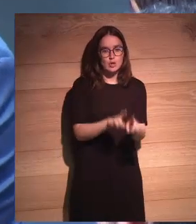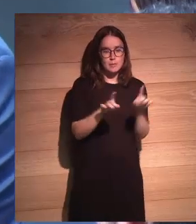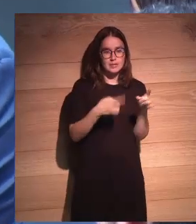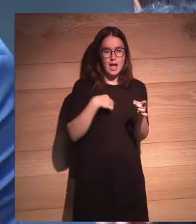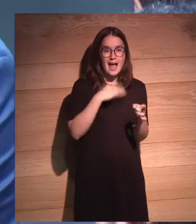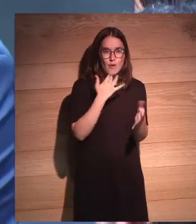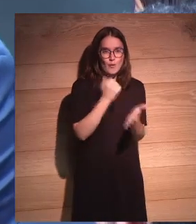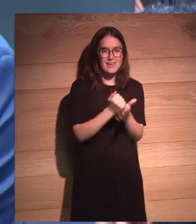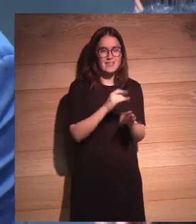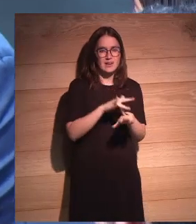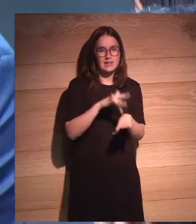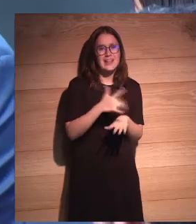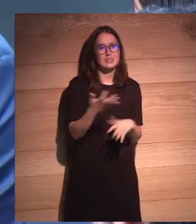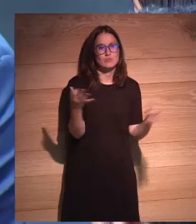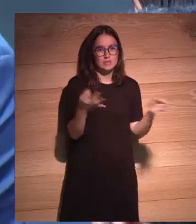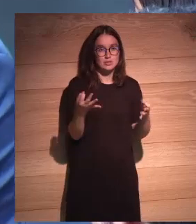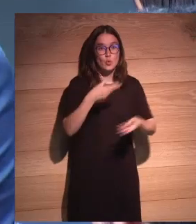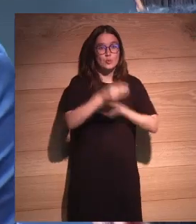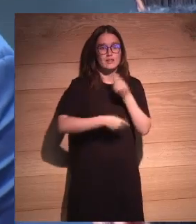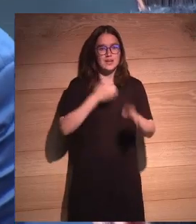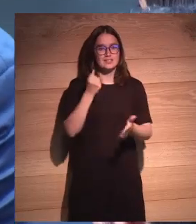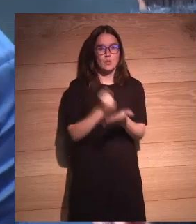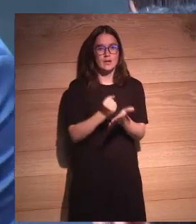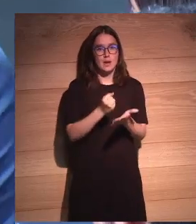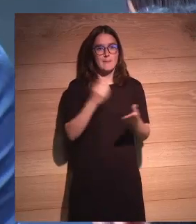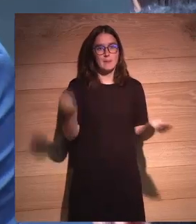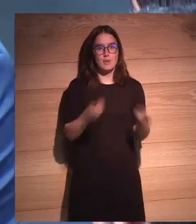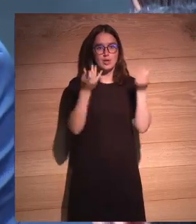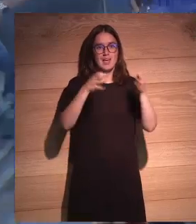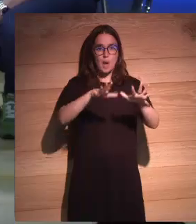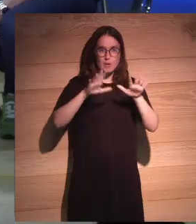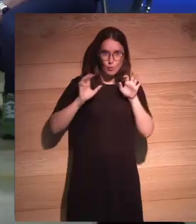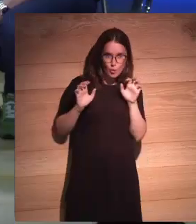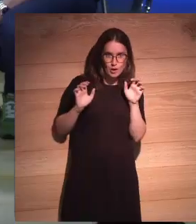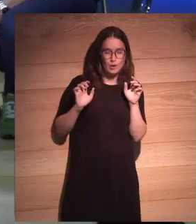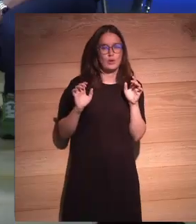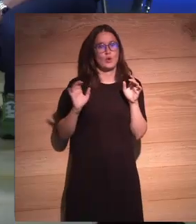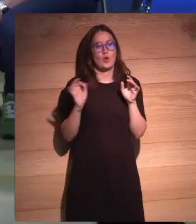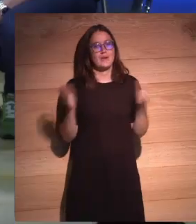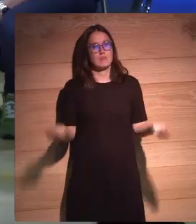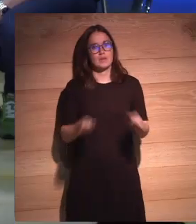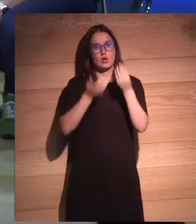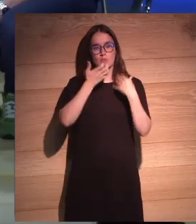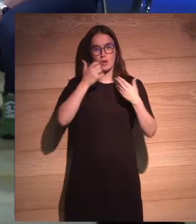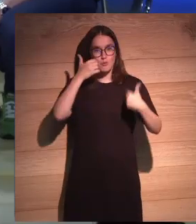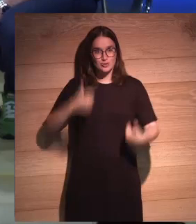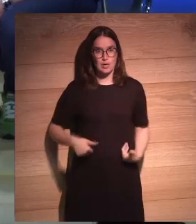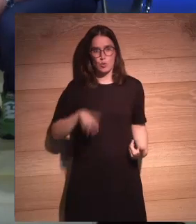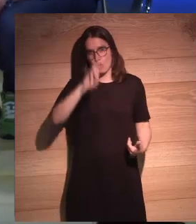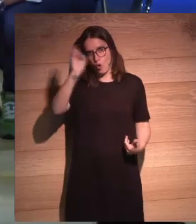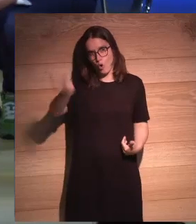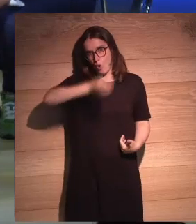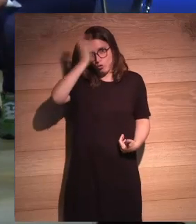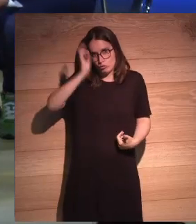y utilizar esa huella pues para mejorar el aprendizaje o para mejorar, por ejemplo, la salud u otras